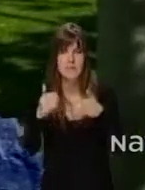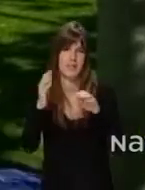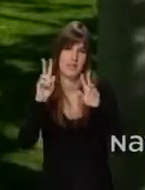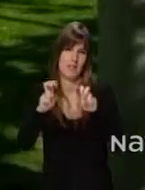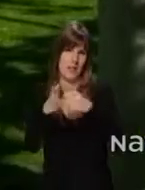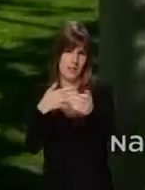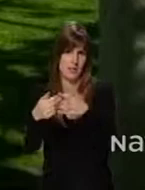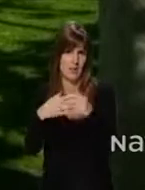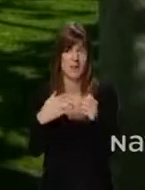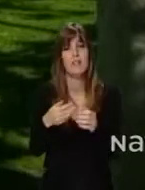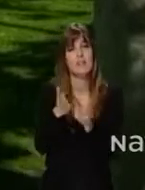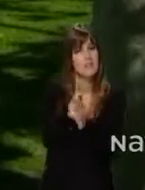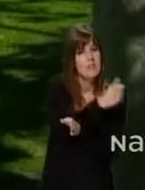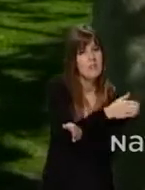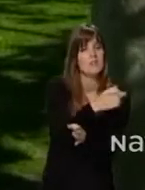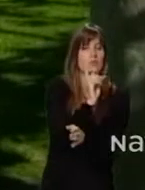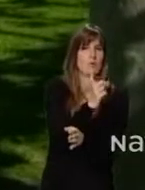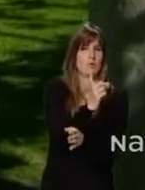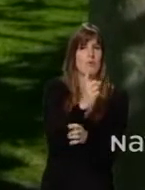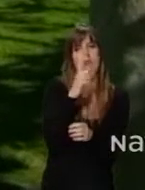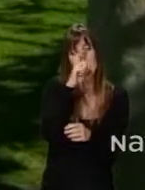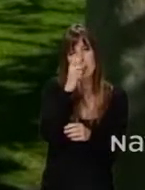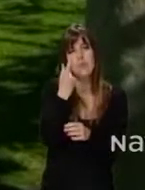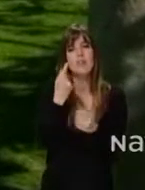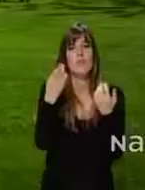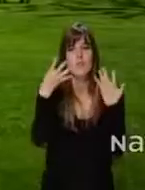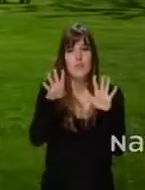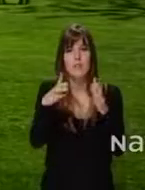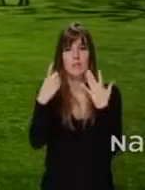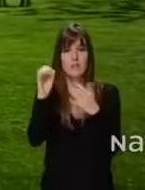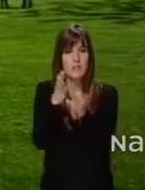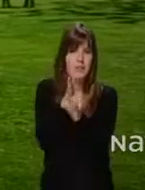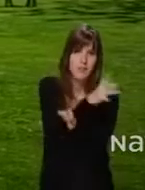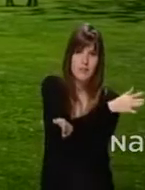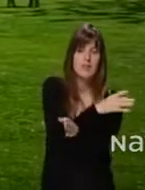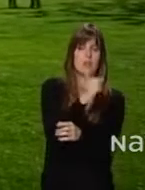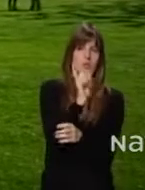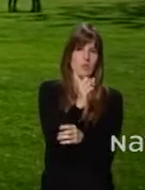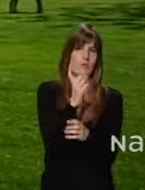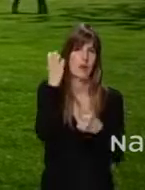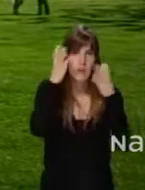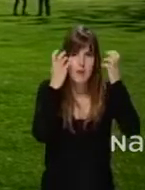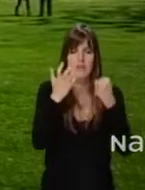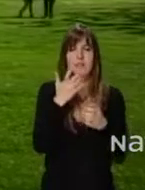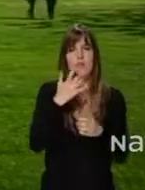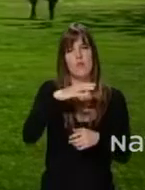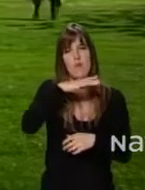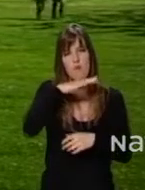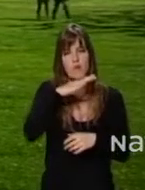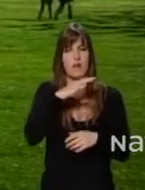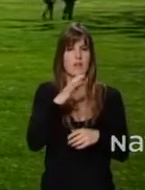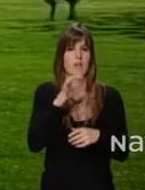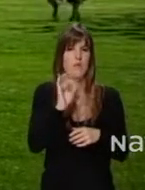Anteriormente era feria puramente ganadera, sobre todo de ganado menor, oveja, por ejemplo, y animales de